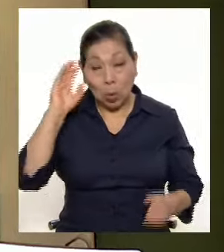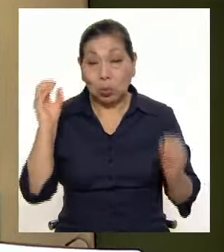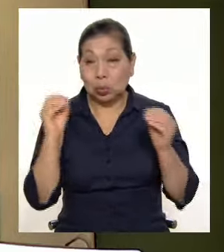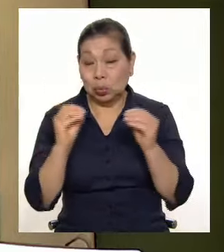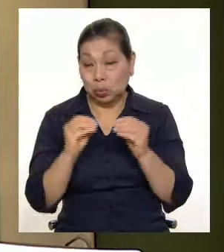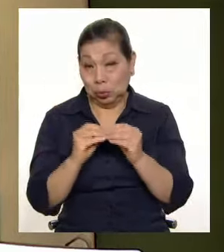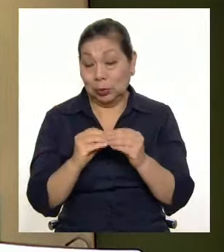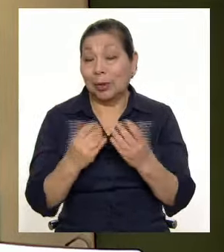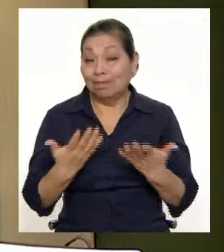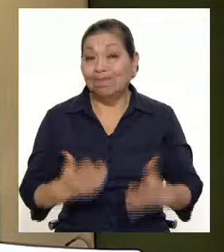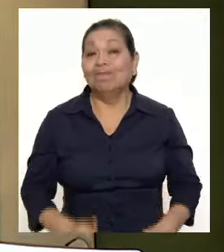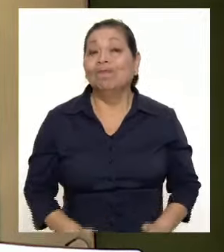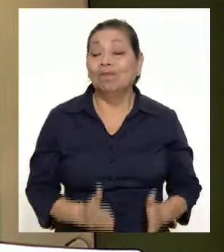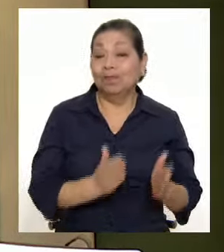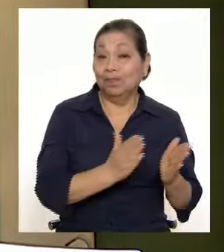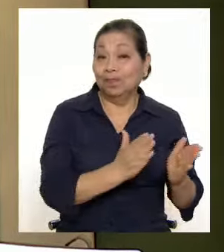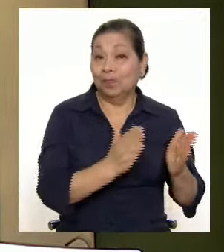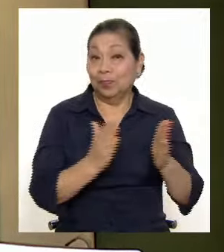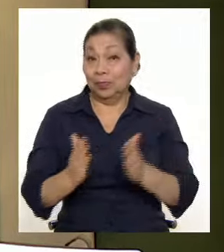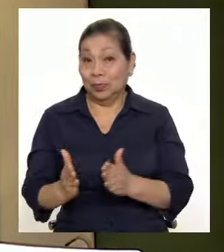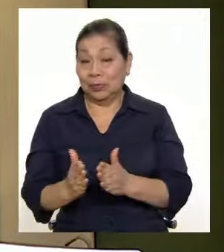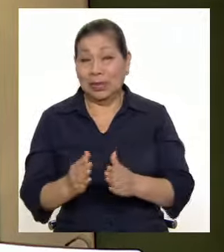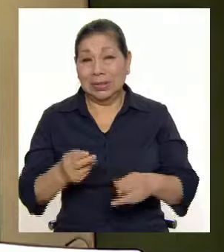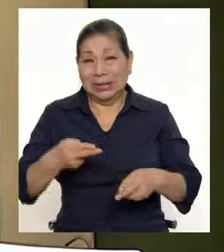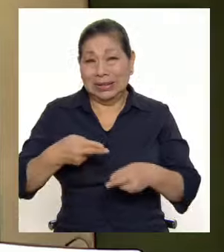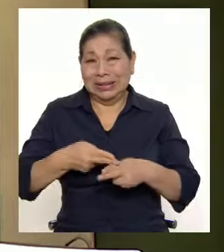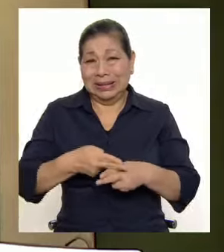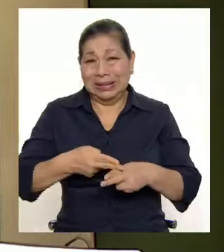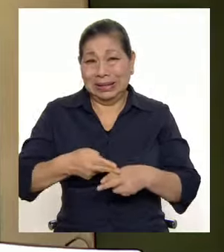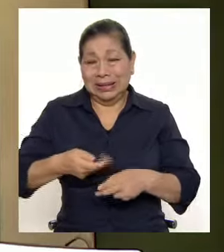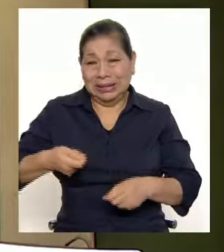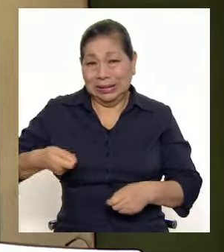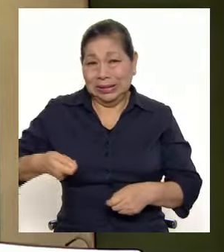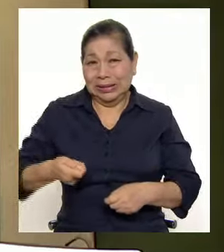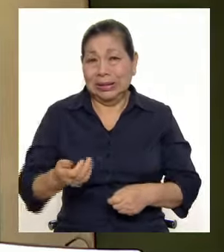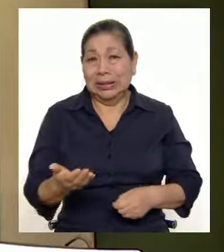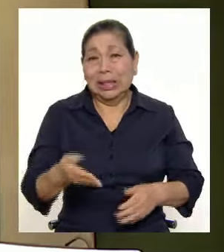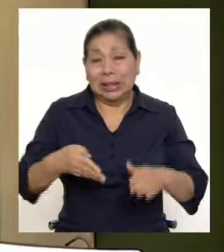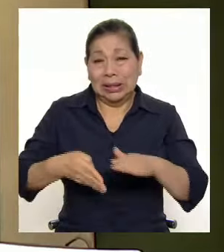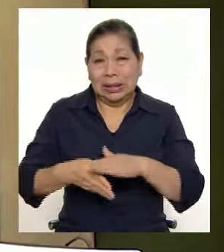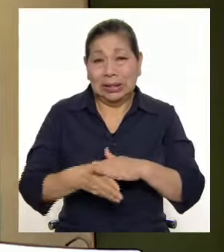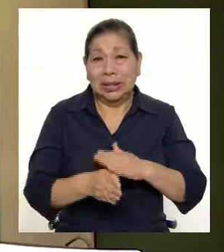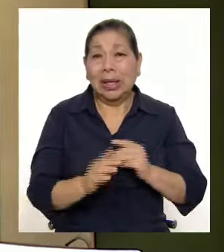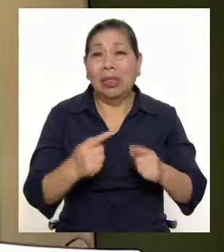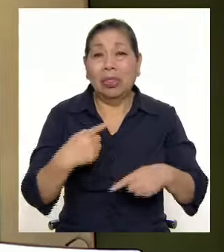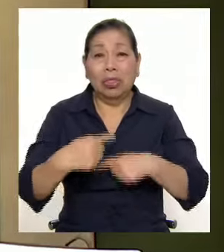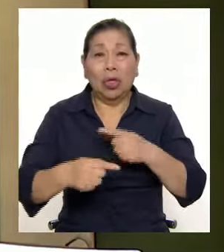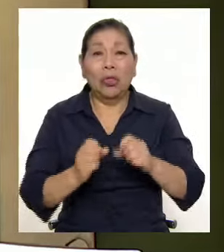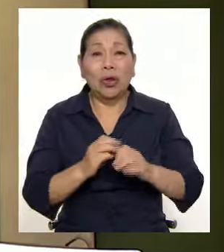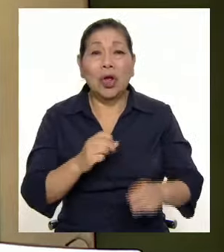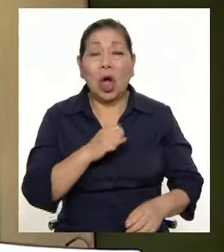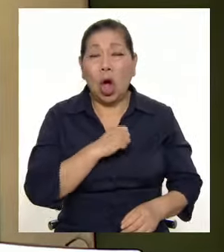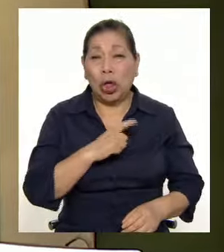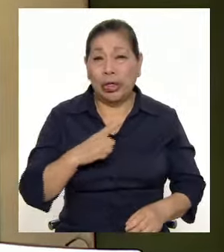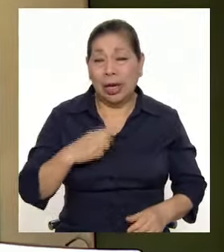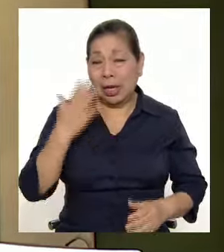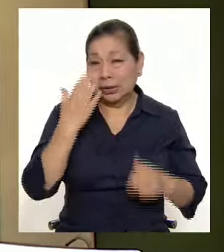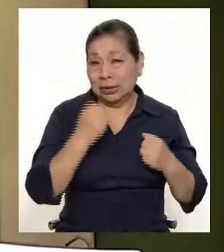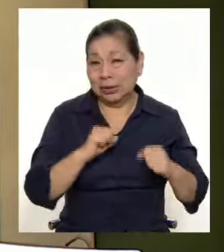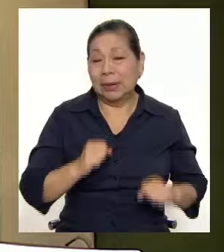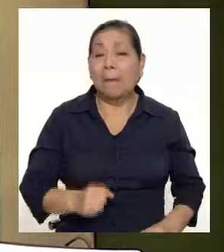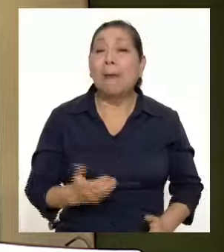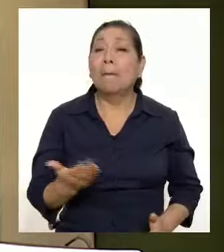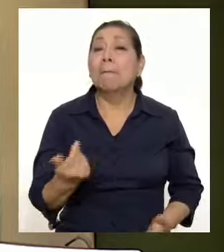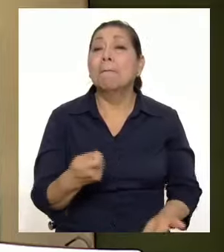sus frutos. Vamos a contarles también que con un cuchillo en mano, un extorsionador ingresaba todos los días a un hotel en San Martín de